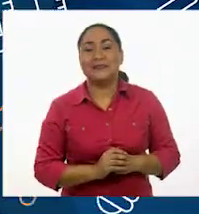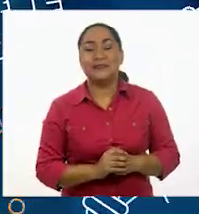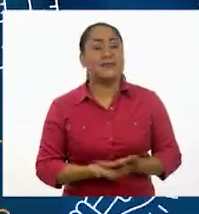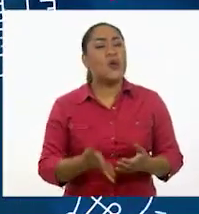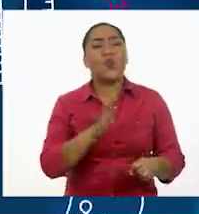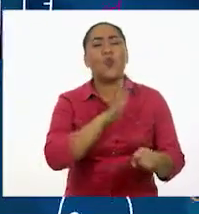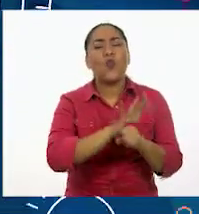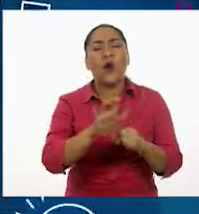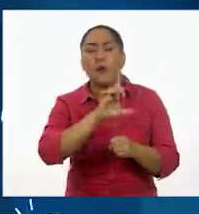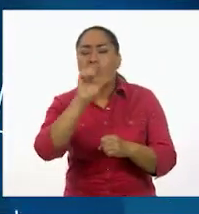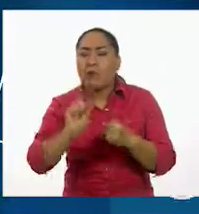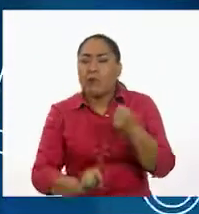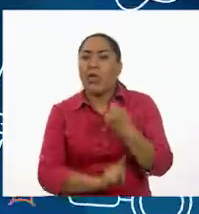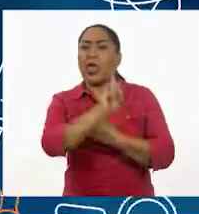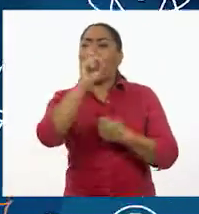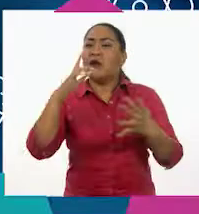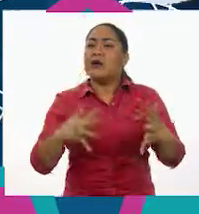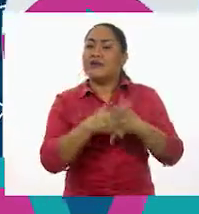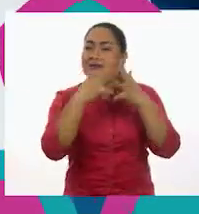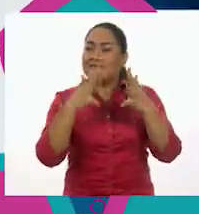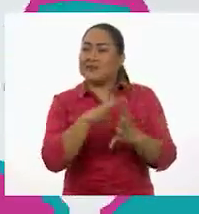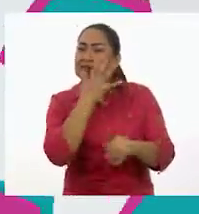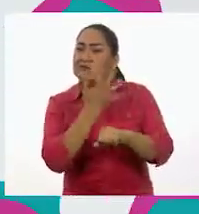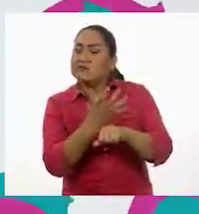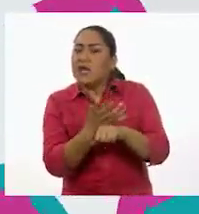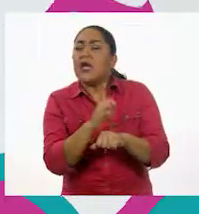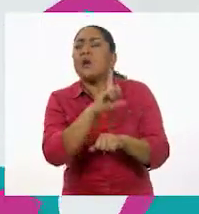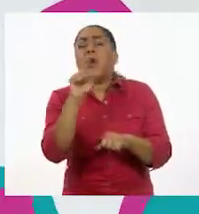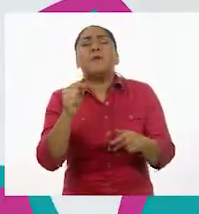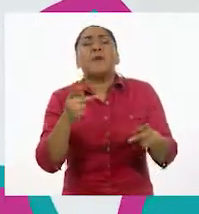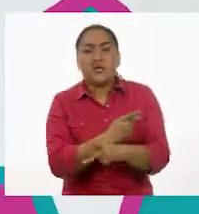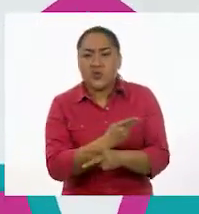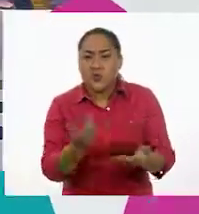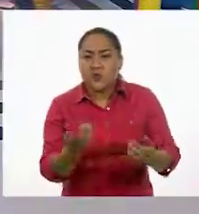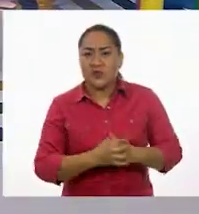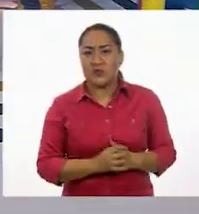¿Cuáles fueron las consecuencias de la guerra contra Estados Unidos?